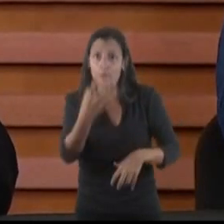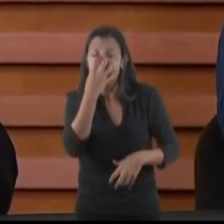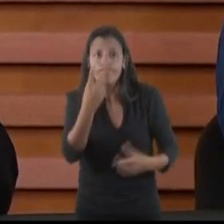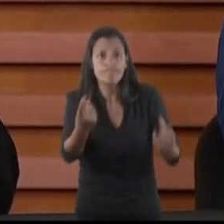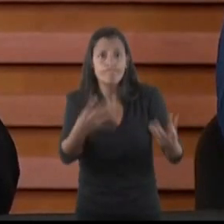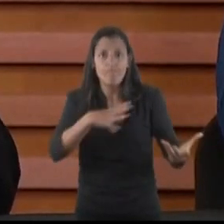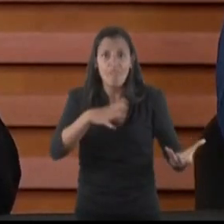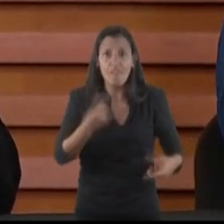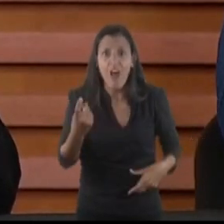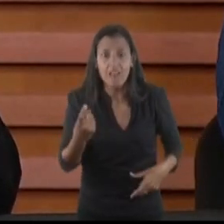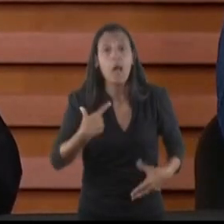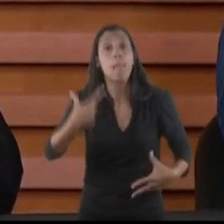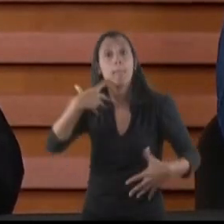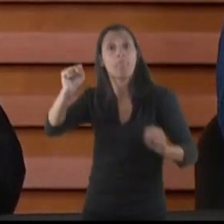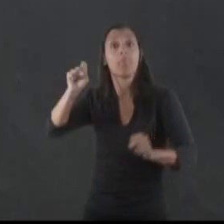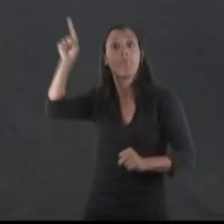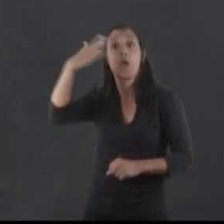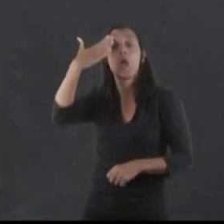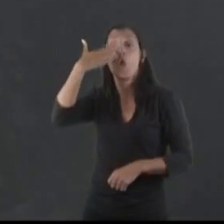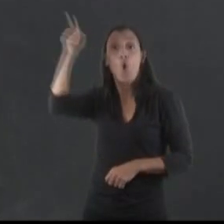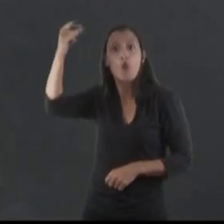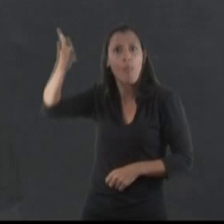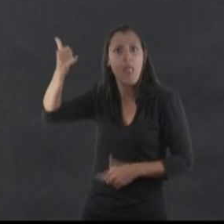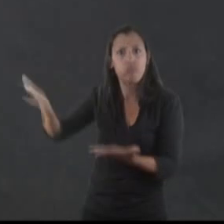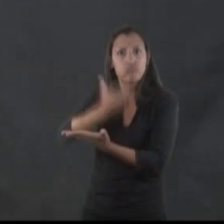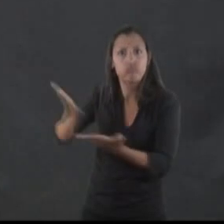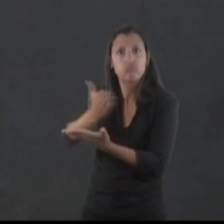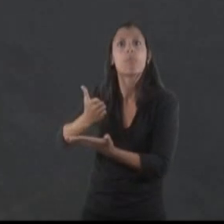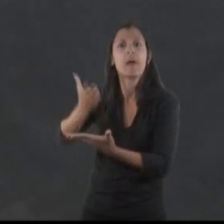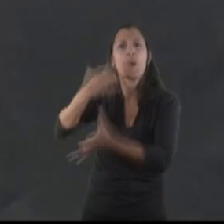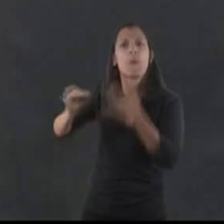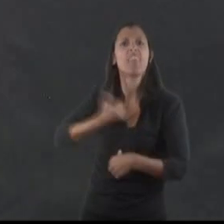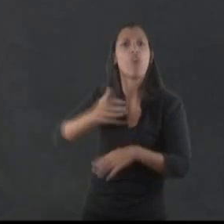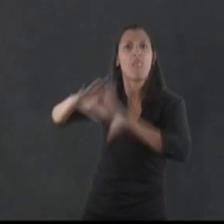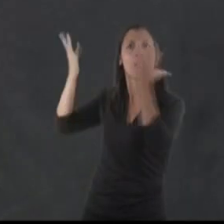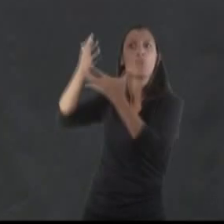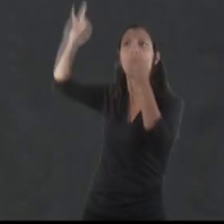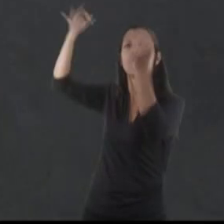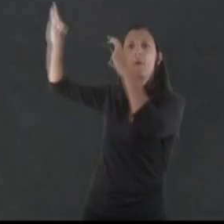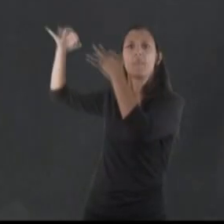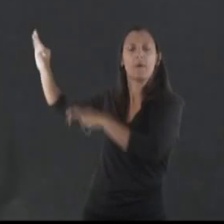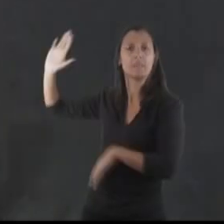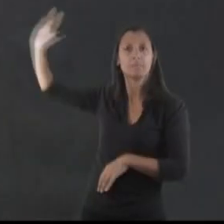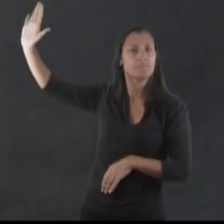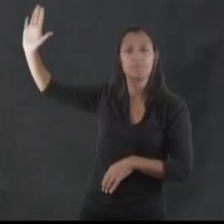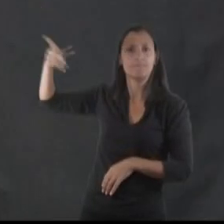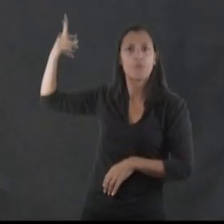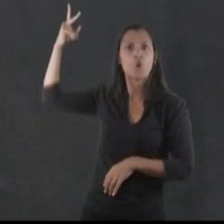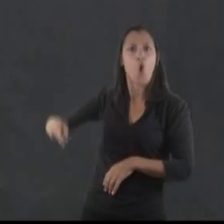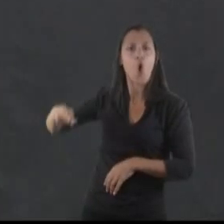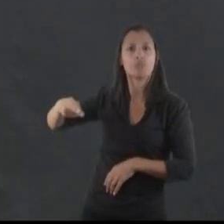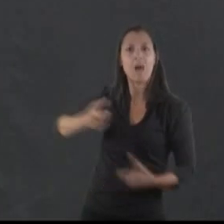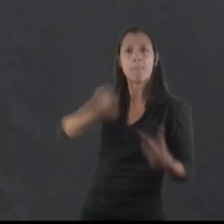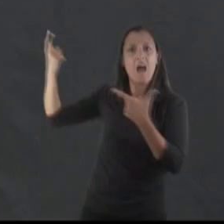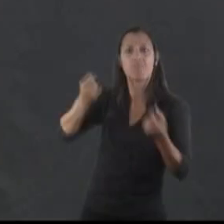Y descubrimos que en Córdoba los estaban haciendo y descubrimos que estaban vendiéndolos al mundo y tuvimos que prohibir la exportación.